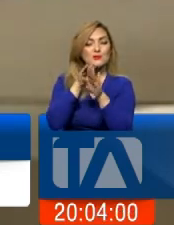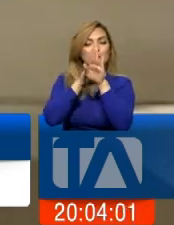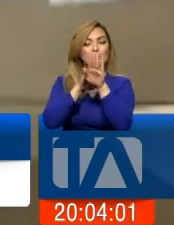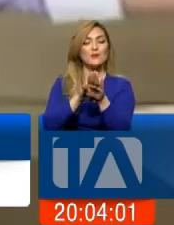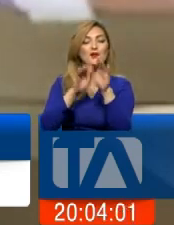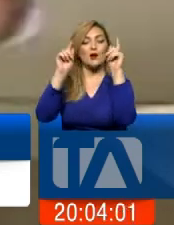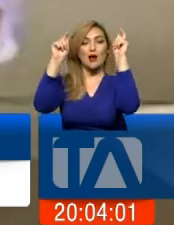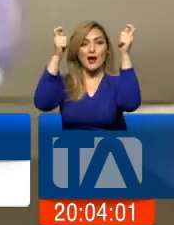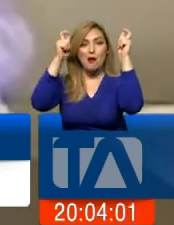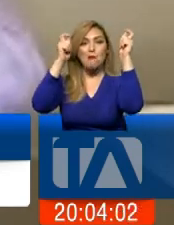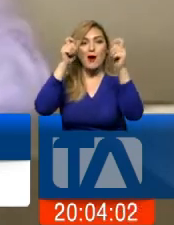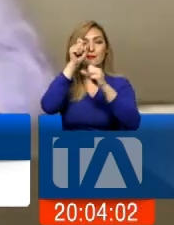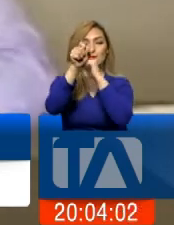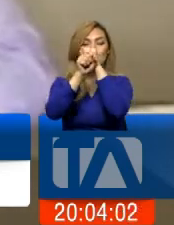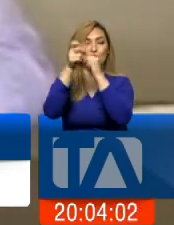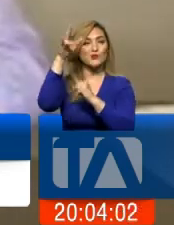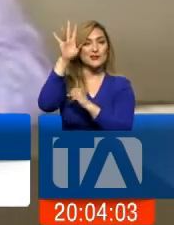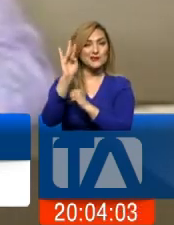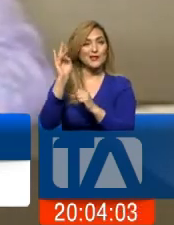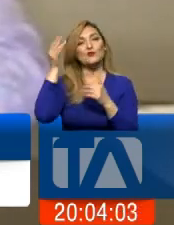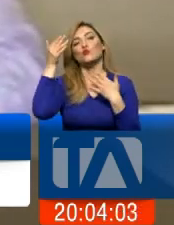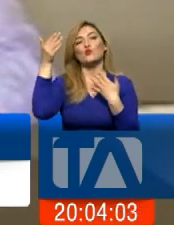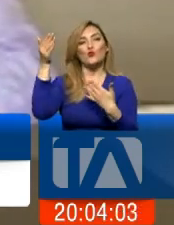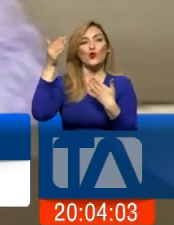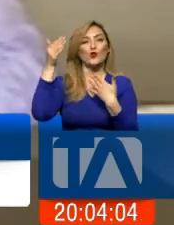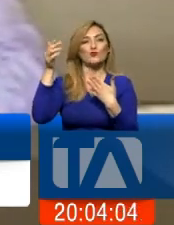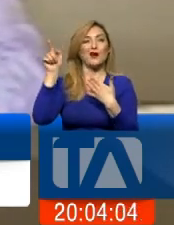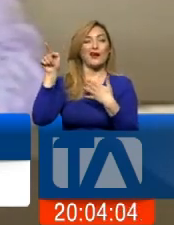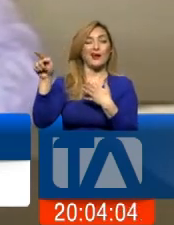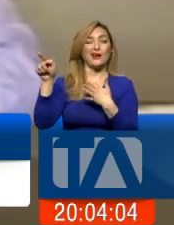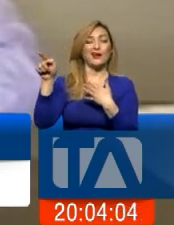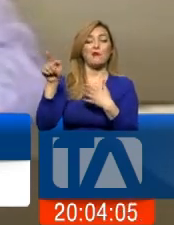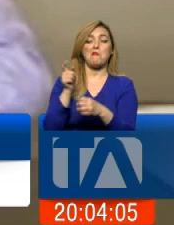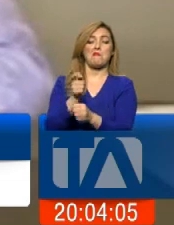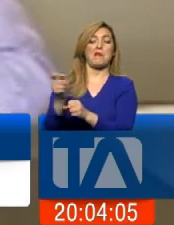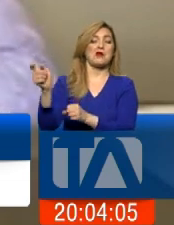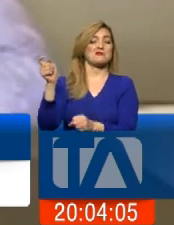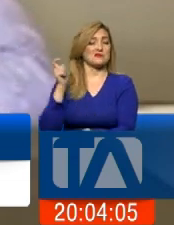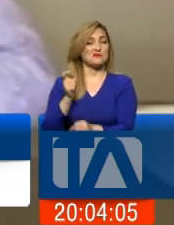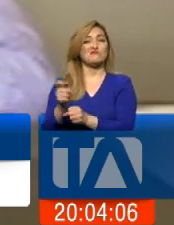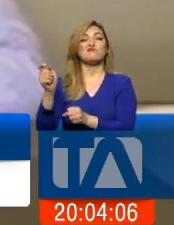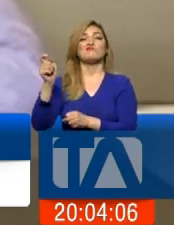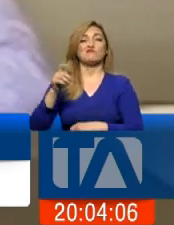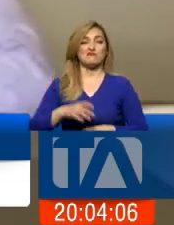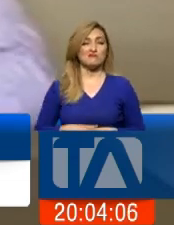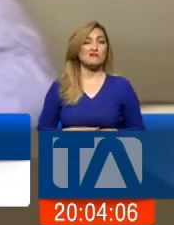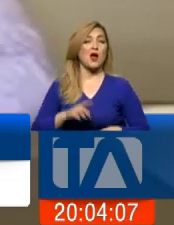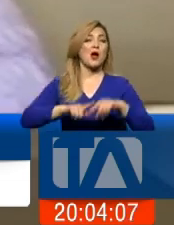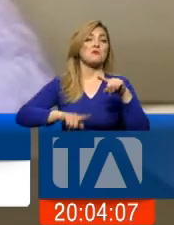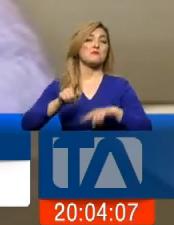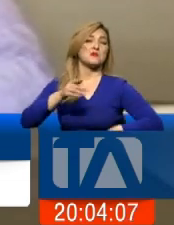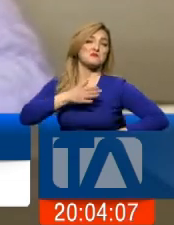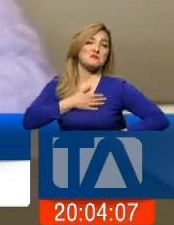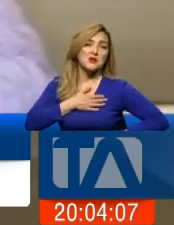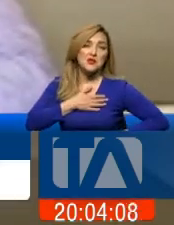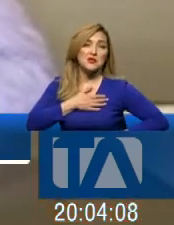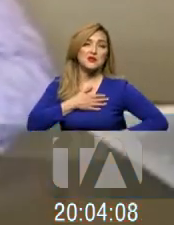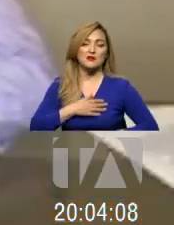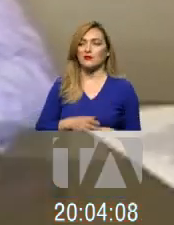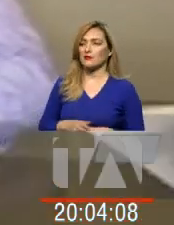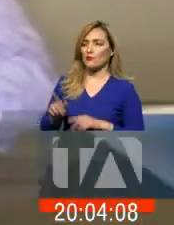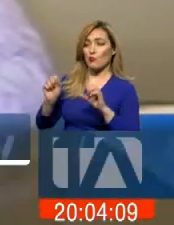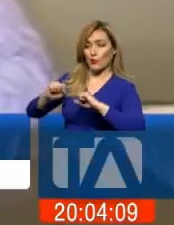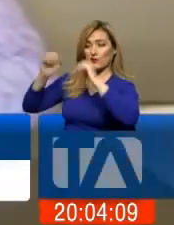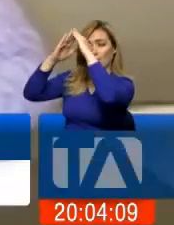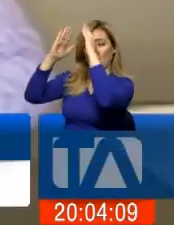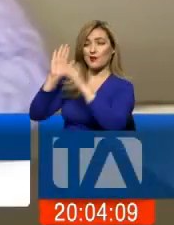mi campaña 2017 y que pienso que está siendo perseguido sencillamente por tener amistad conmigo. O sea que gracias. Sí podría ser